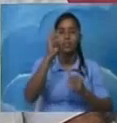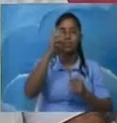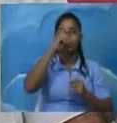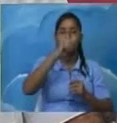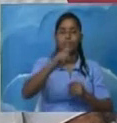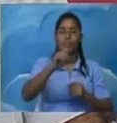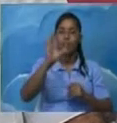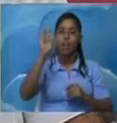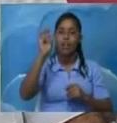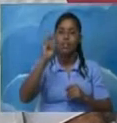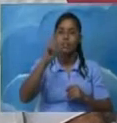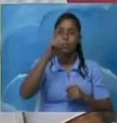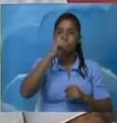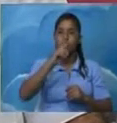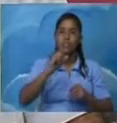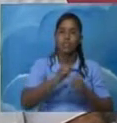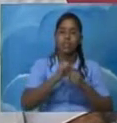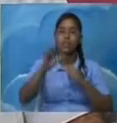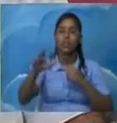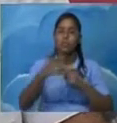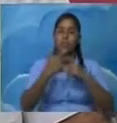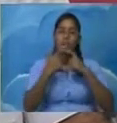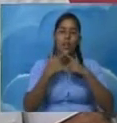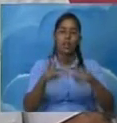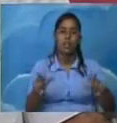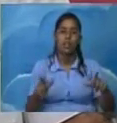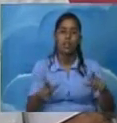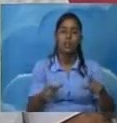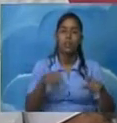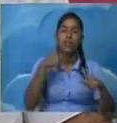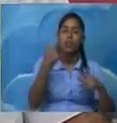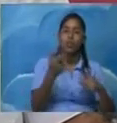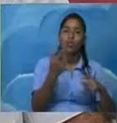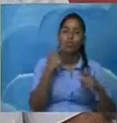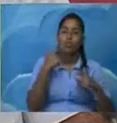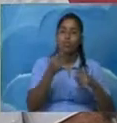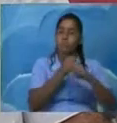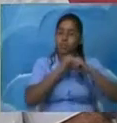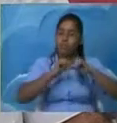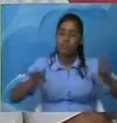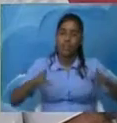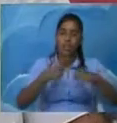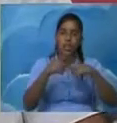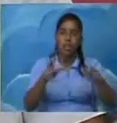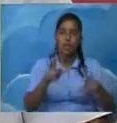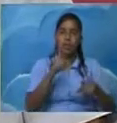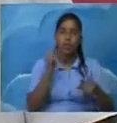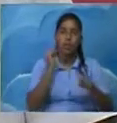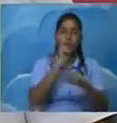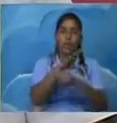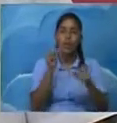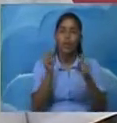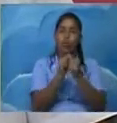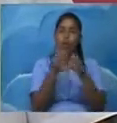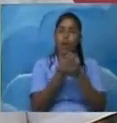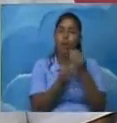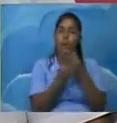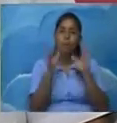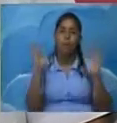al séptimo le despedirás libre. Y cuando lo despidieres libre, no le enviarás con las manos